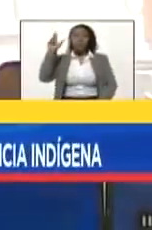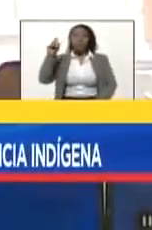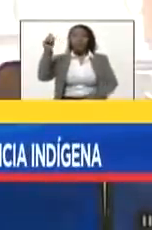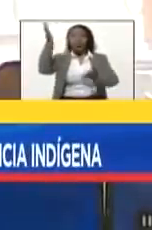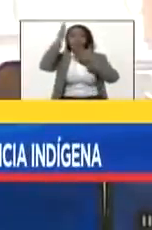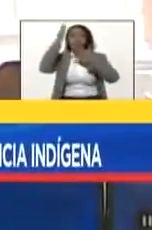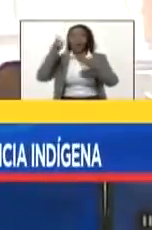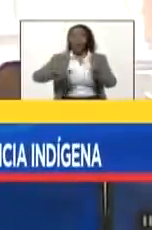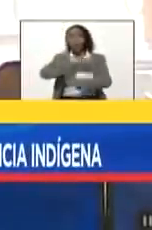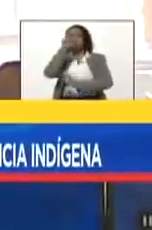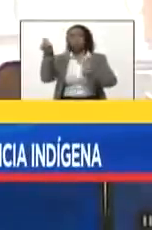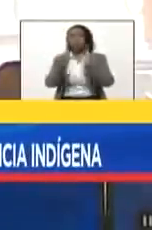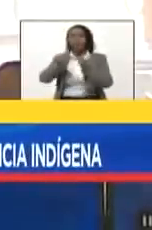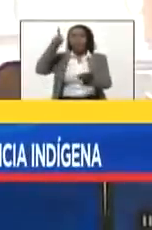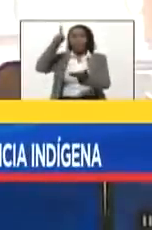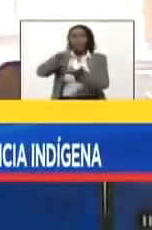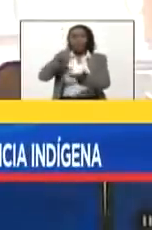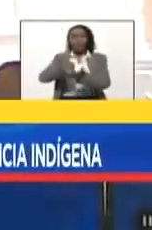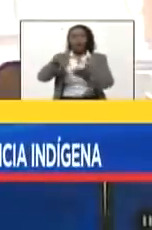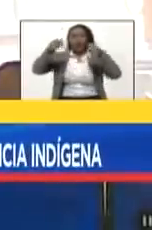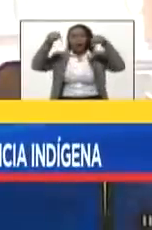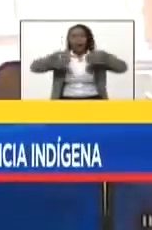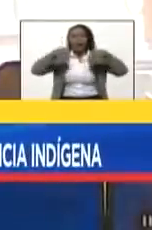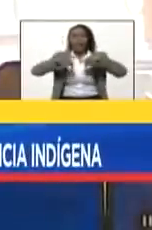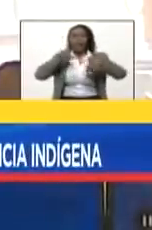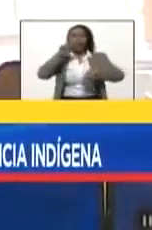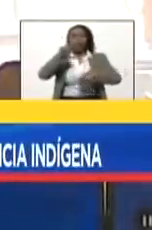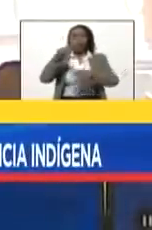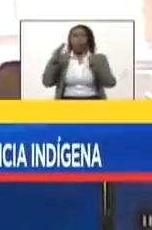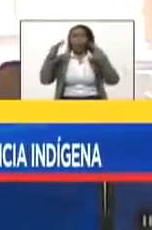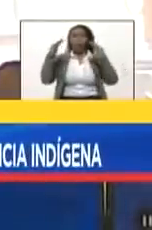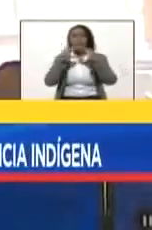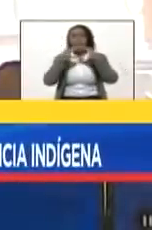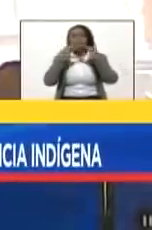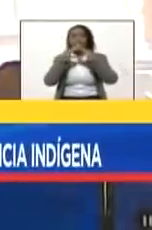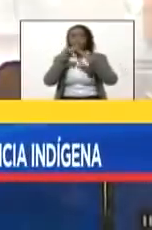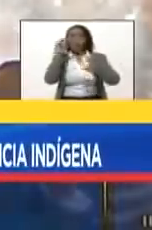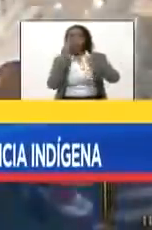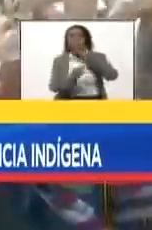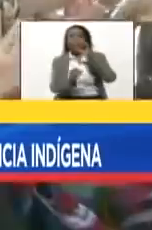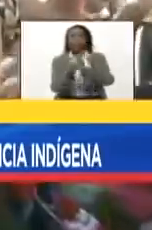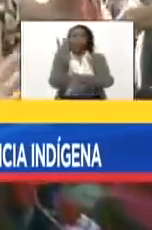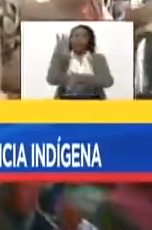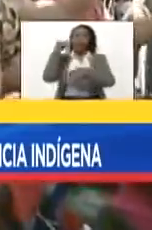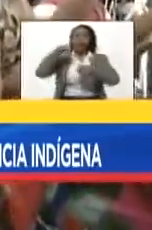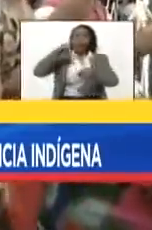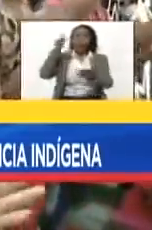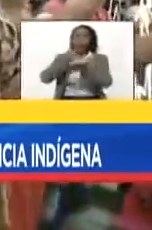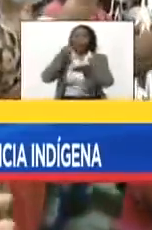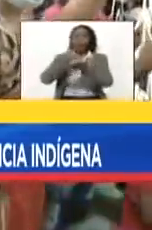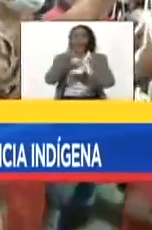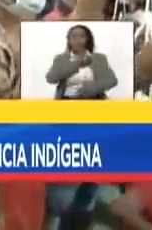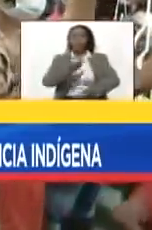toda. Presente aquí en su palacio presidencial. Presente,